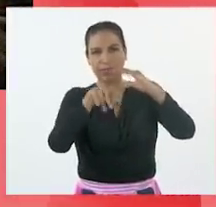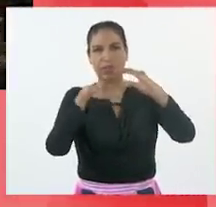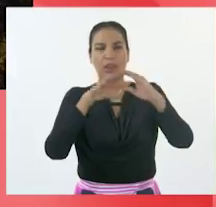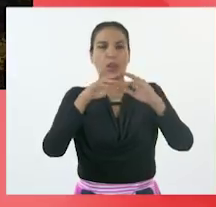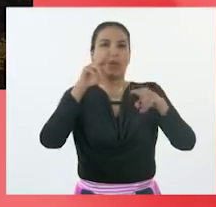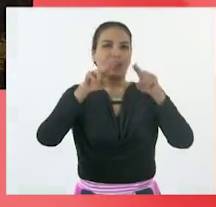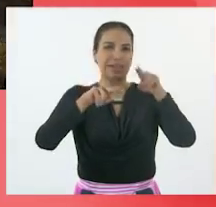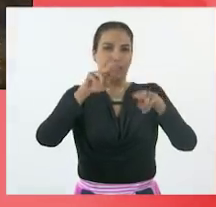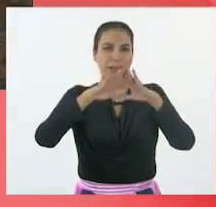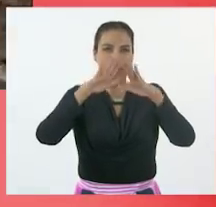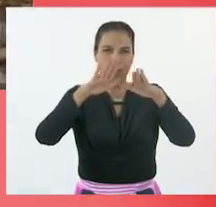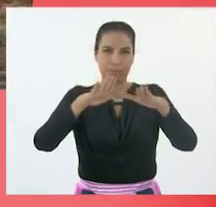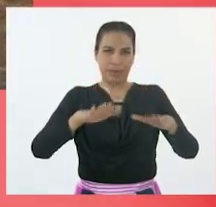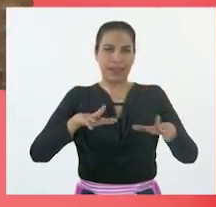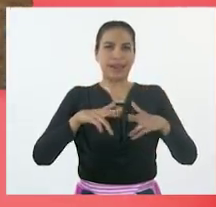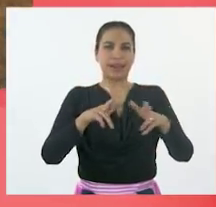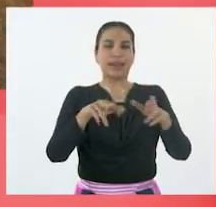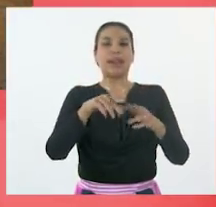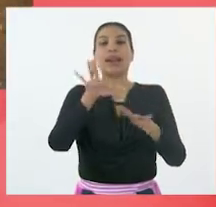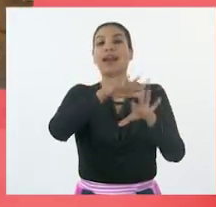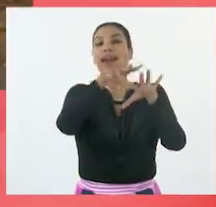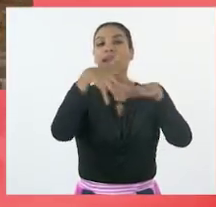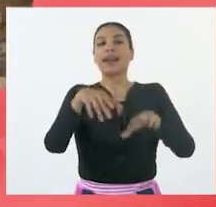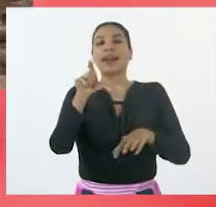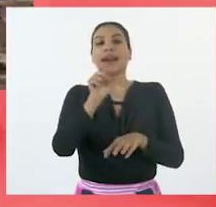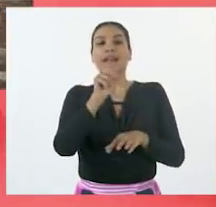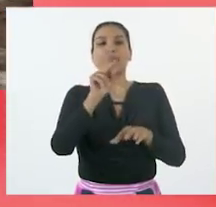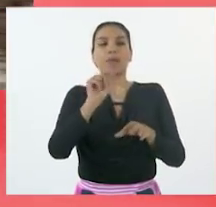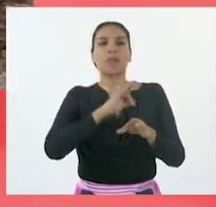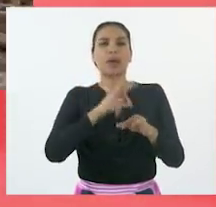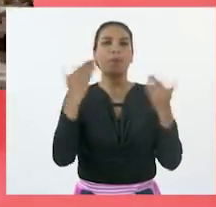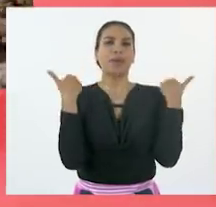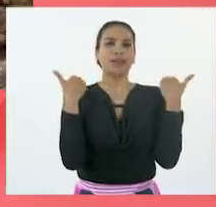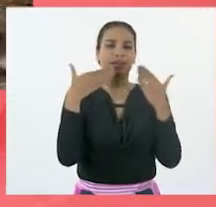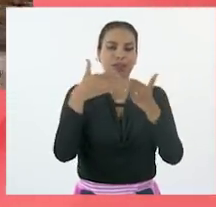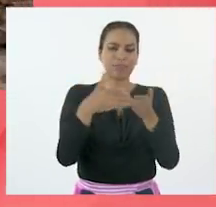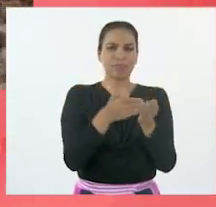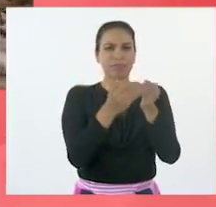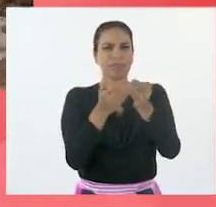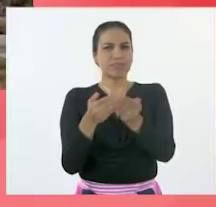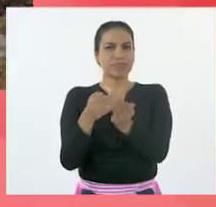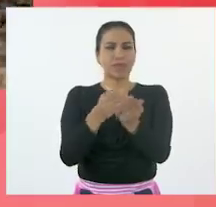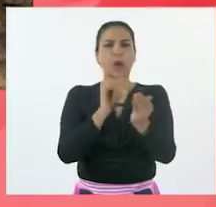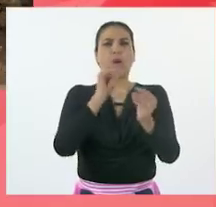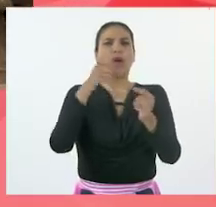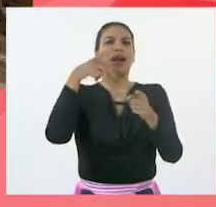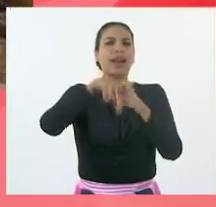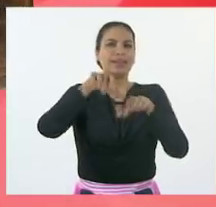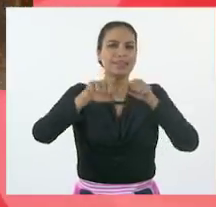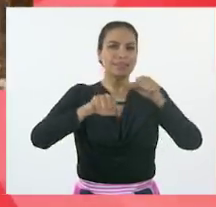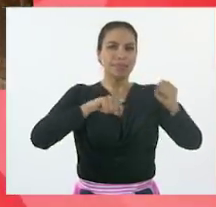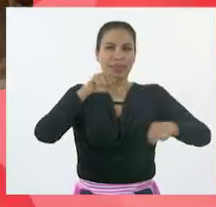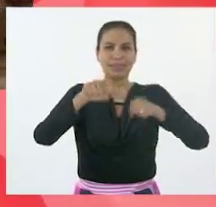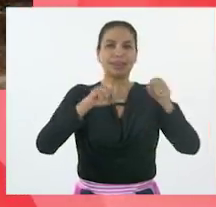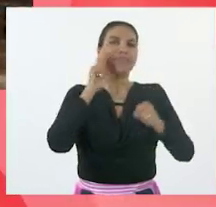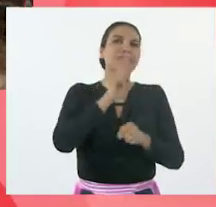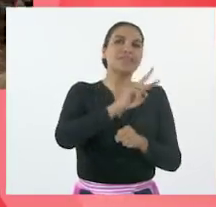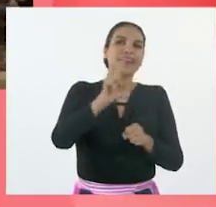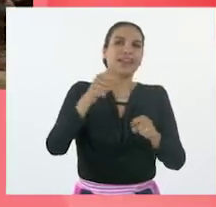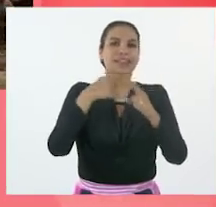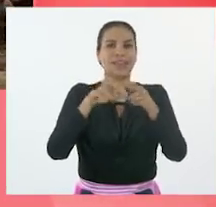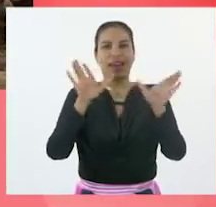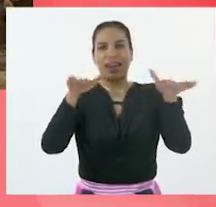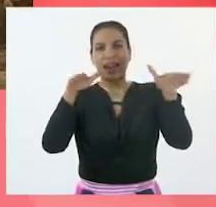nivel del río. En la presa Jalpan podemos pasear en bote o recorrer caminos en bicicleta, apreciando aves acuáticas